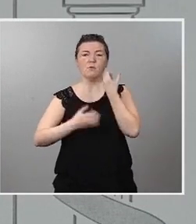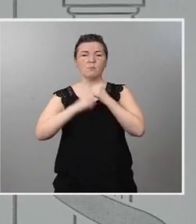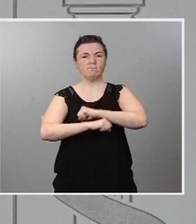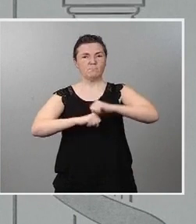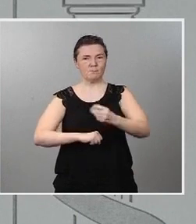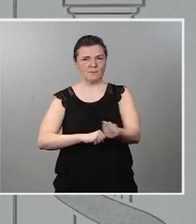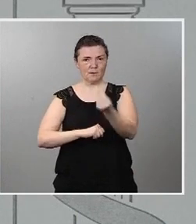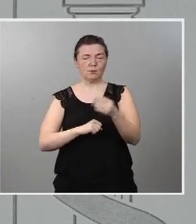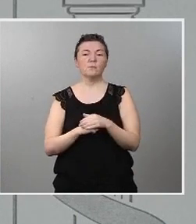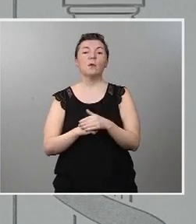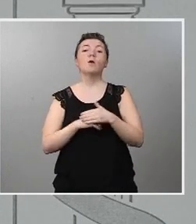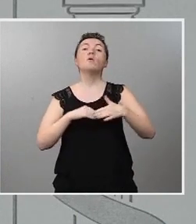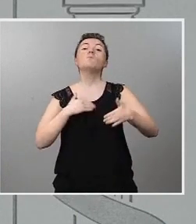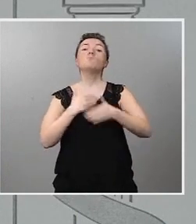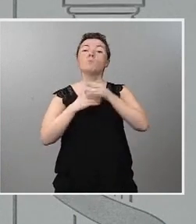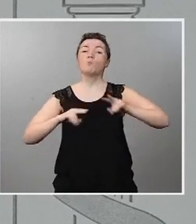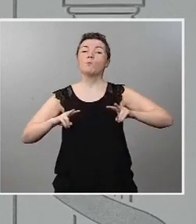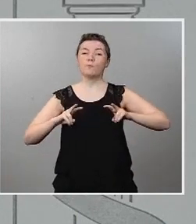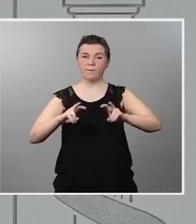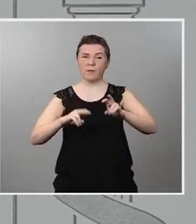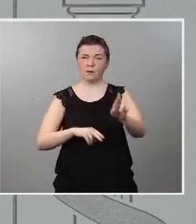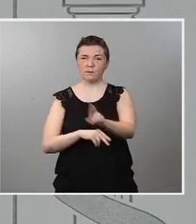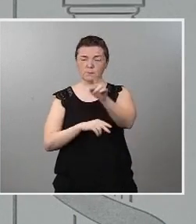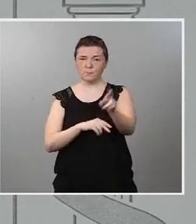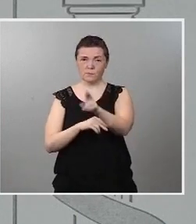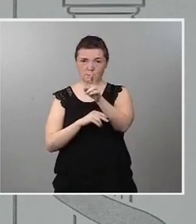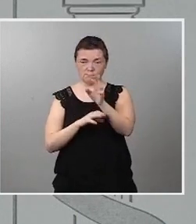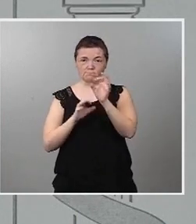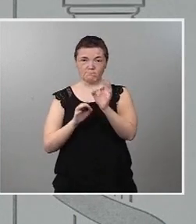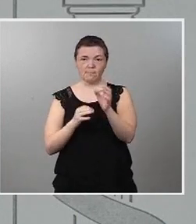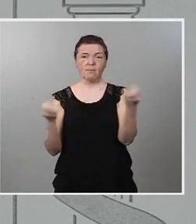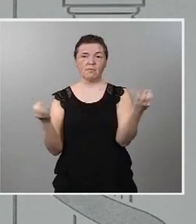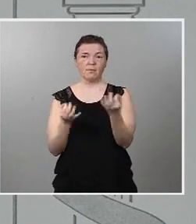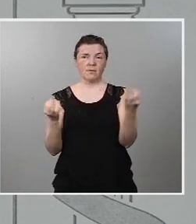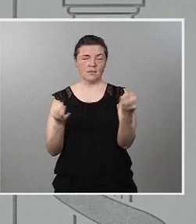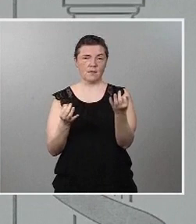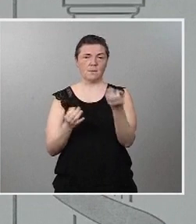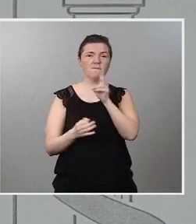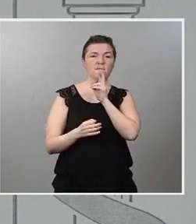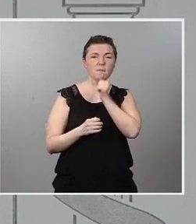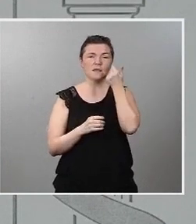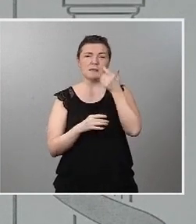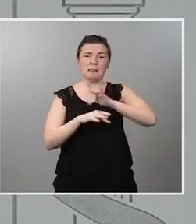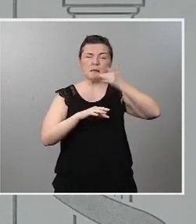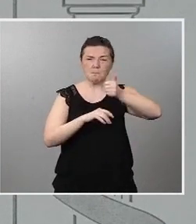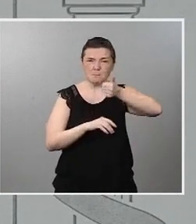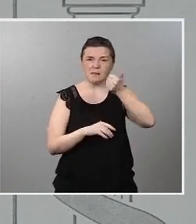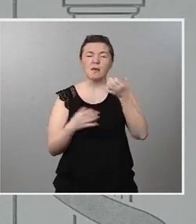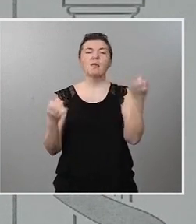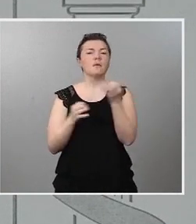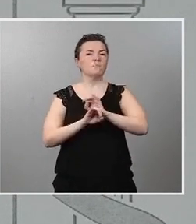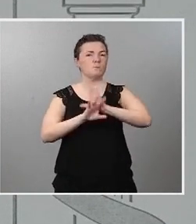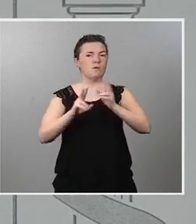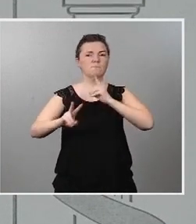modernización y una recuperación que debe ser más verde más digital y que debe sin duda alguna dar respuesta a las demandas